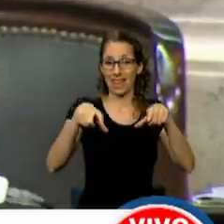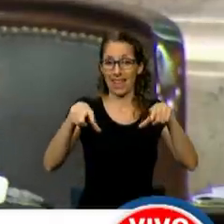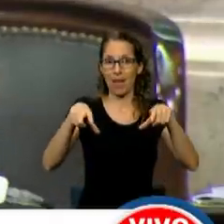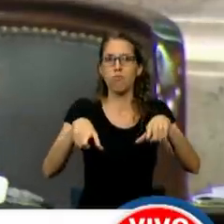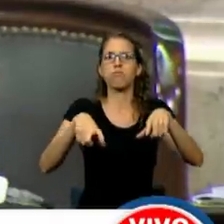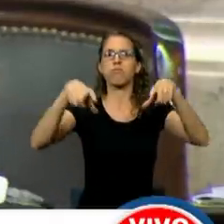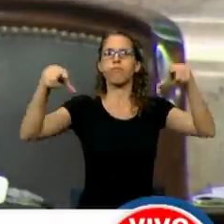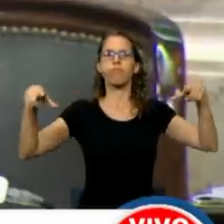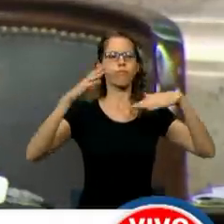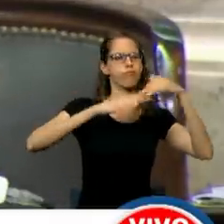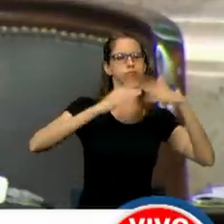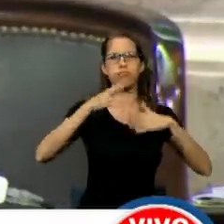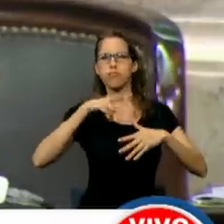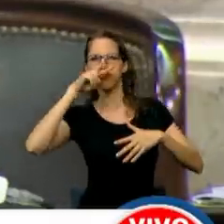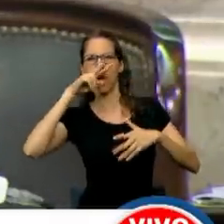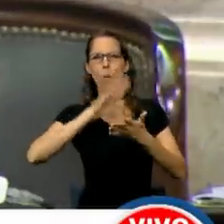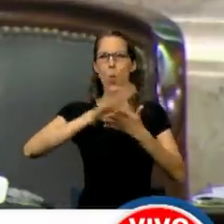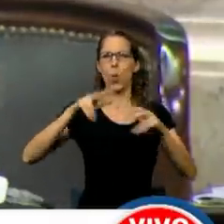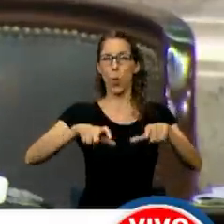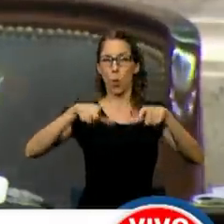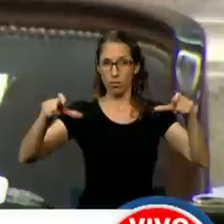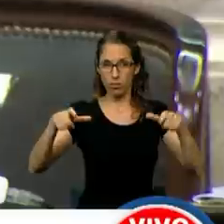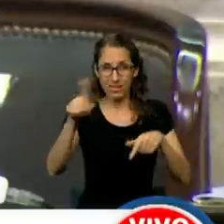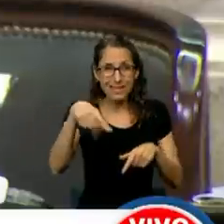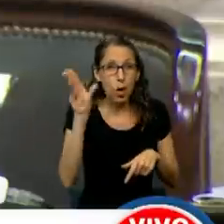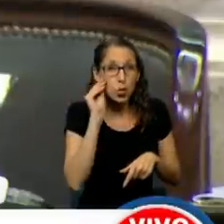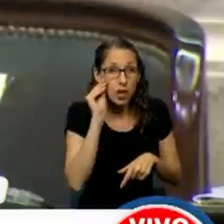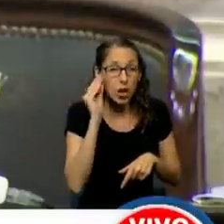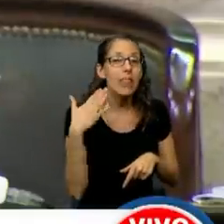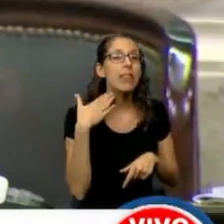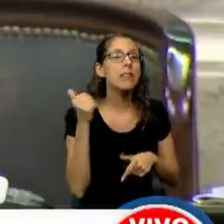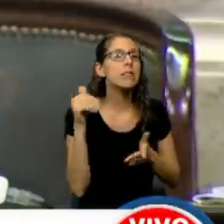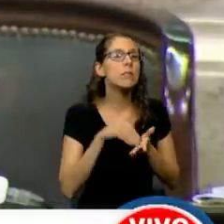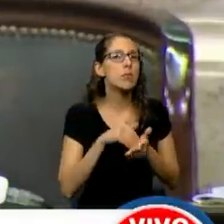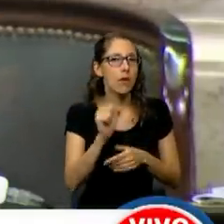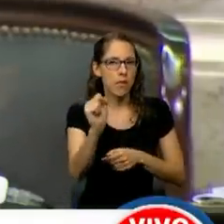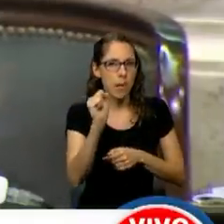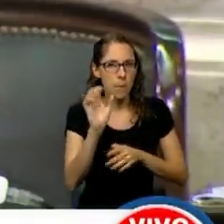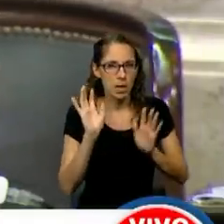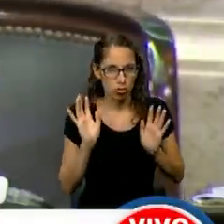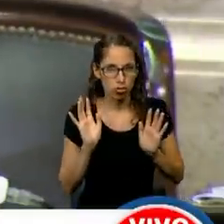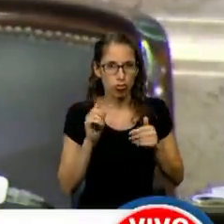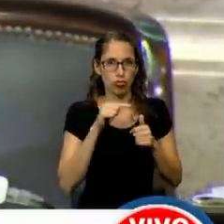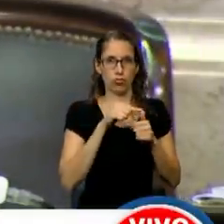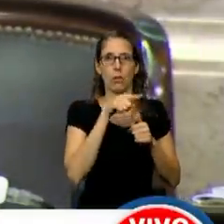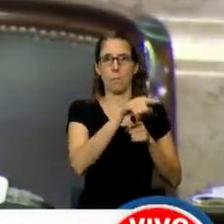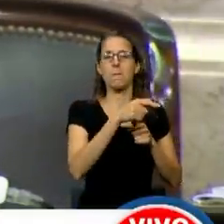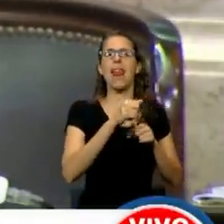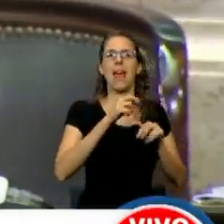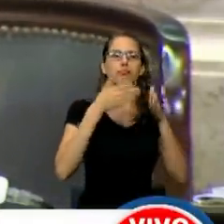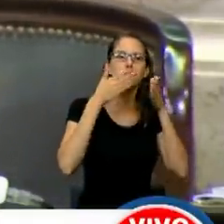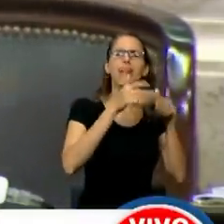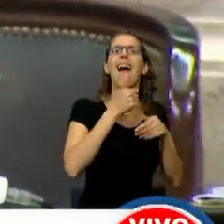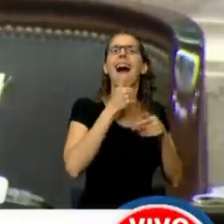futsal escucharon bien 16 millones de pesos a los productores para el plan de acceso al